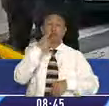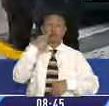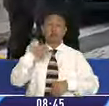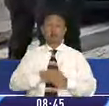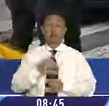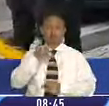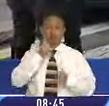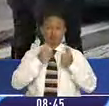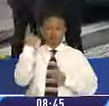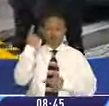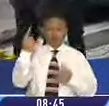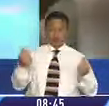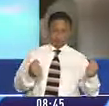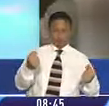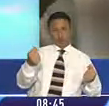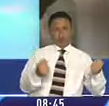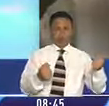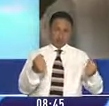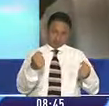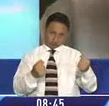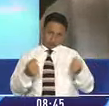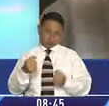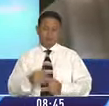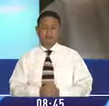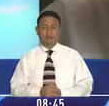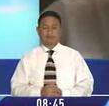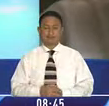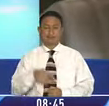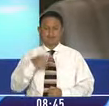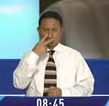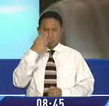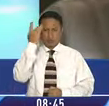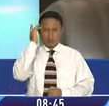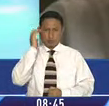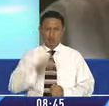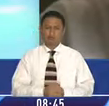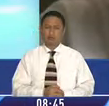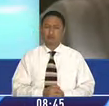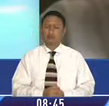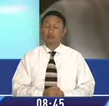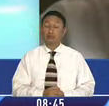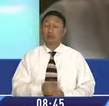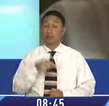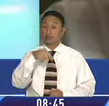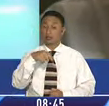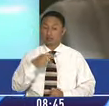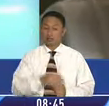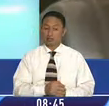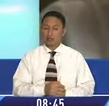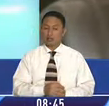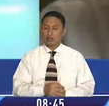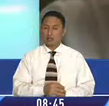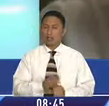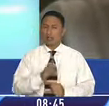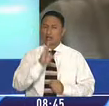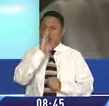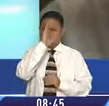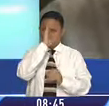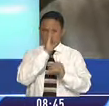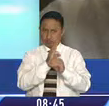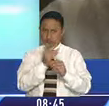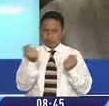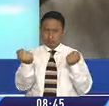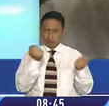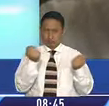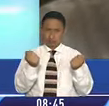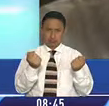en estado de embriaguez tenemos con mucha preocupación que no están cumpliéndose los operativos